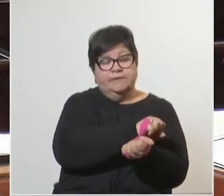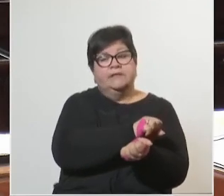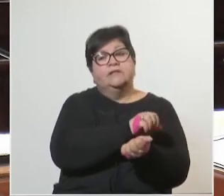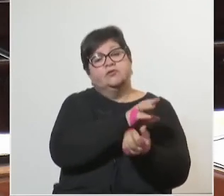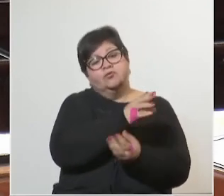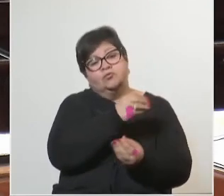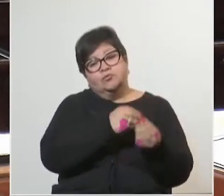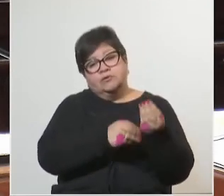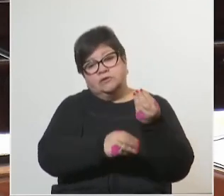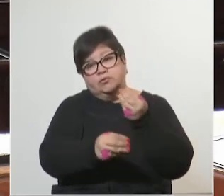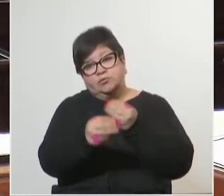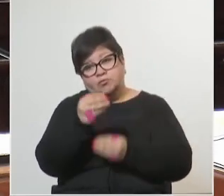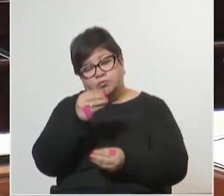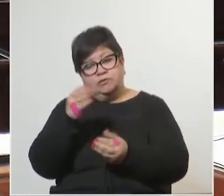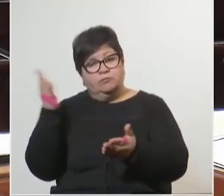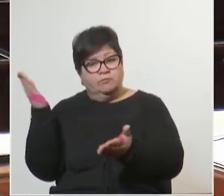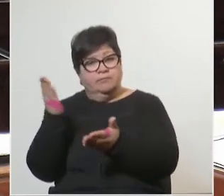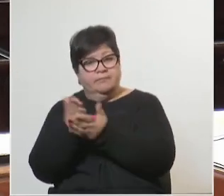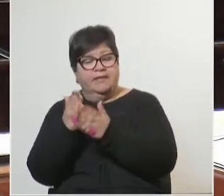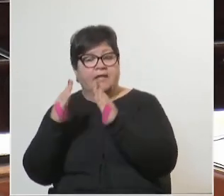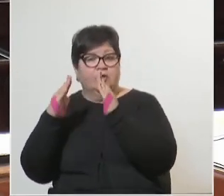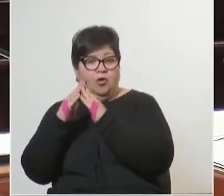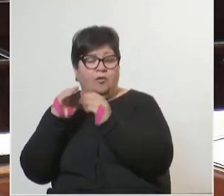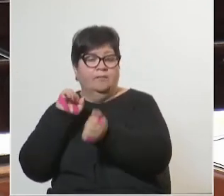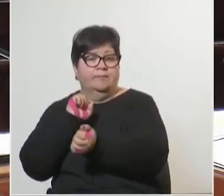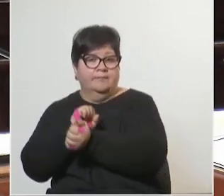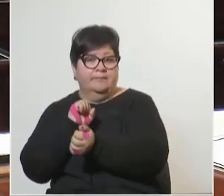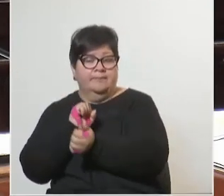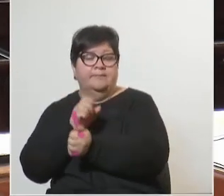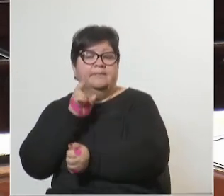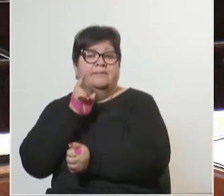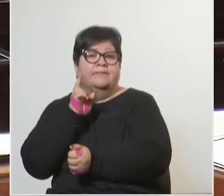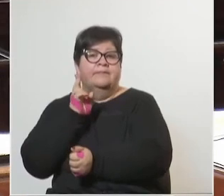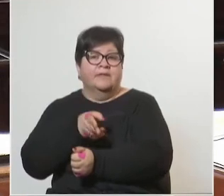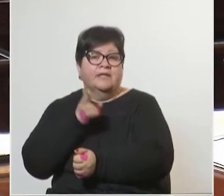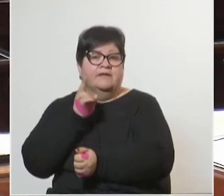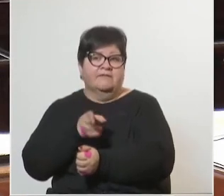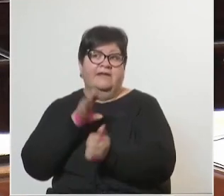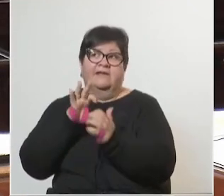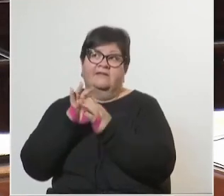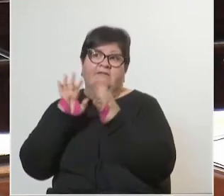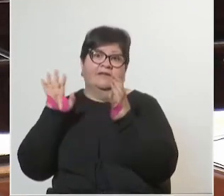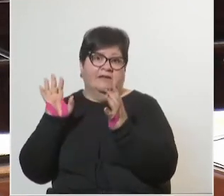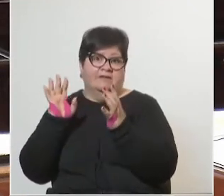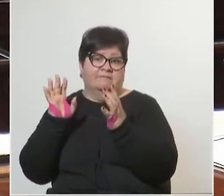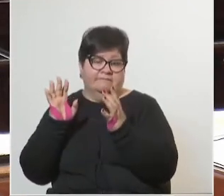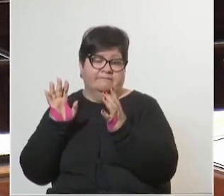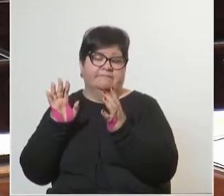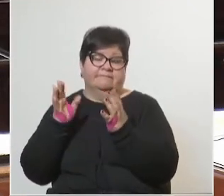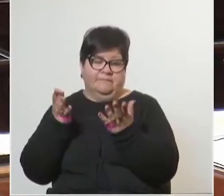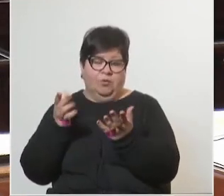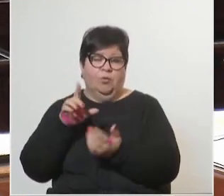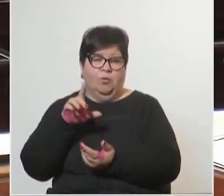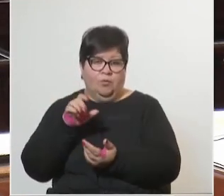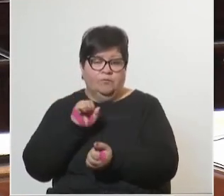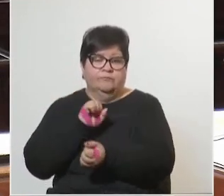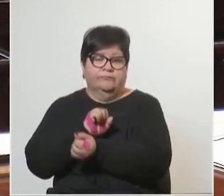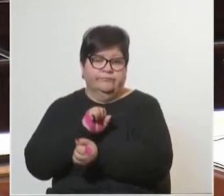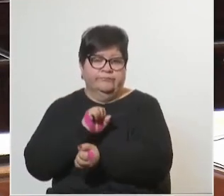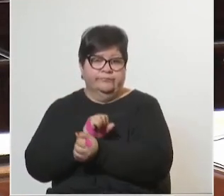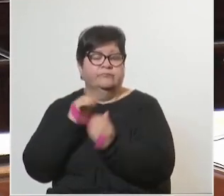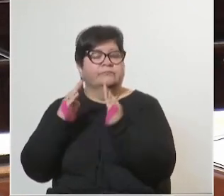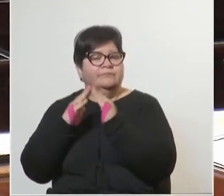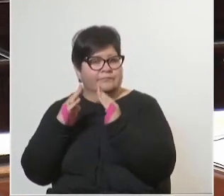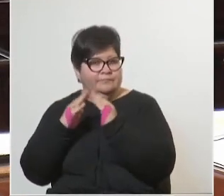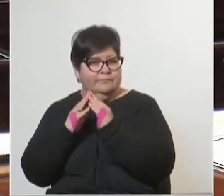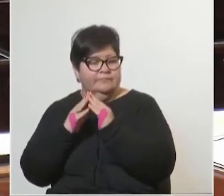por una pena a cumplir en el domicilio, una privación de libertad domiciliaria. Se prevé también